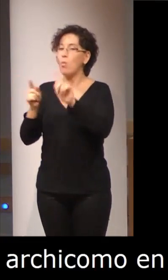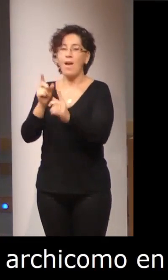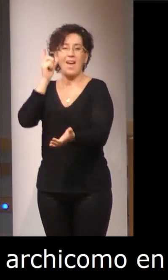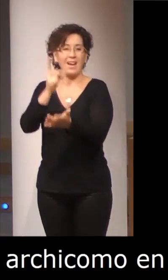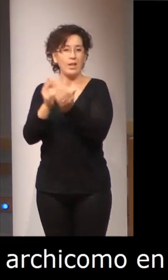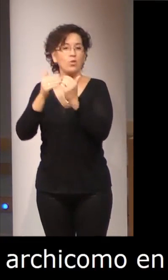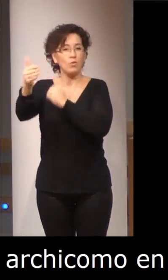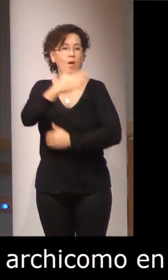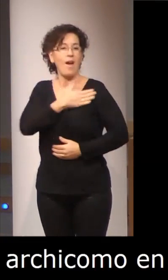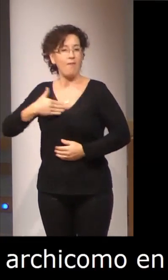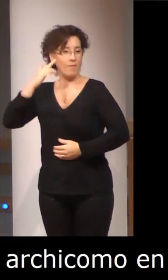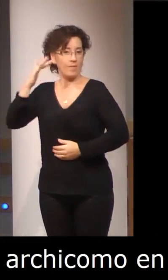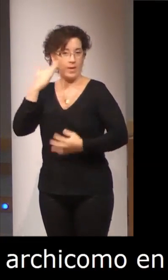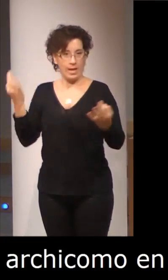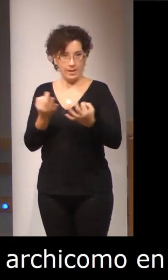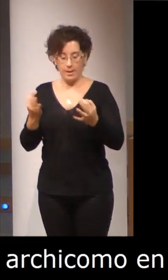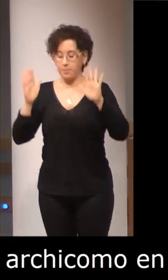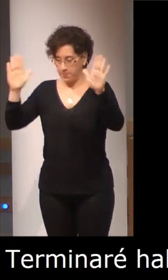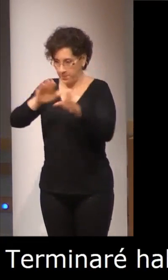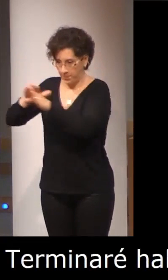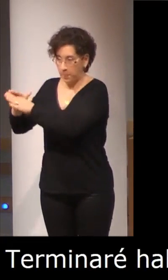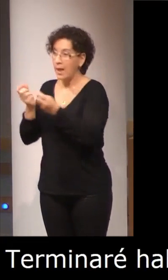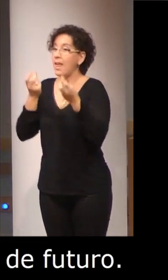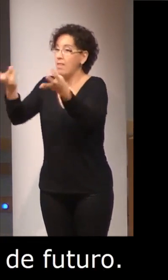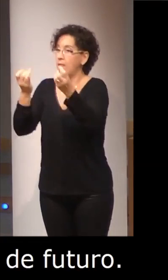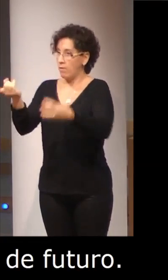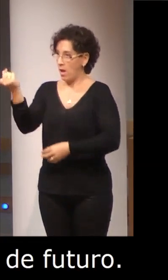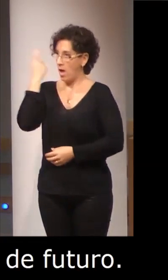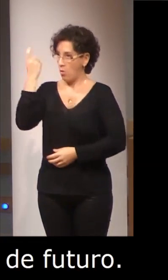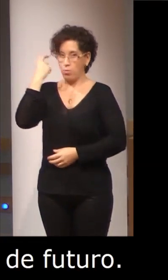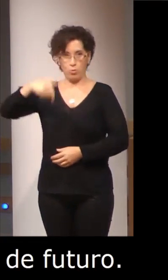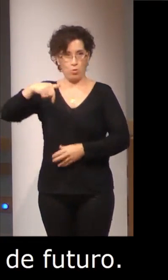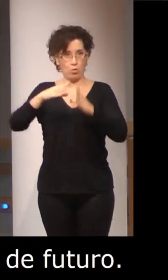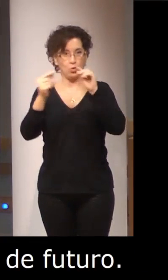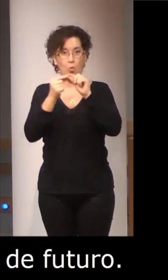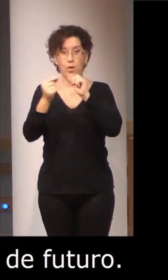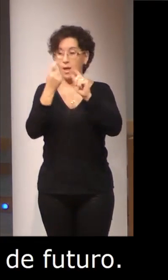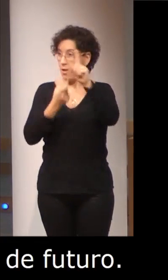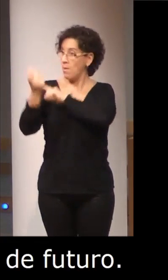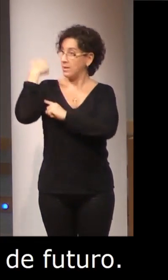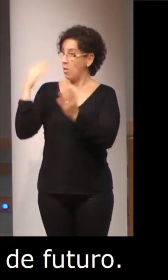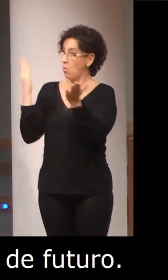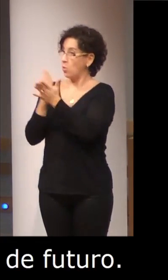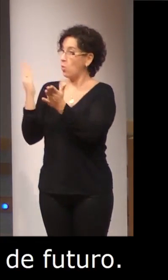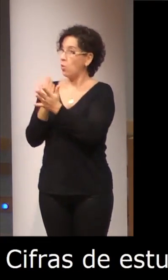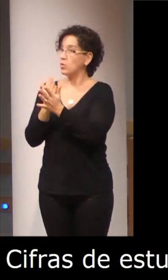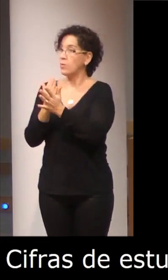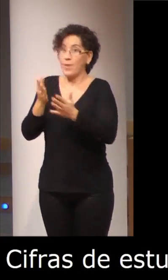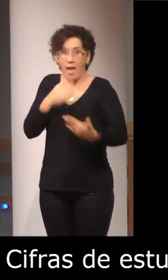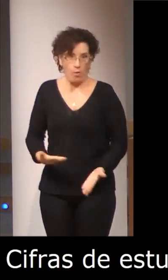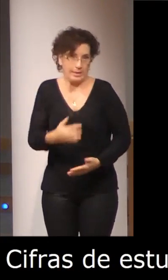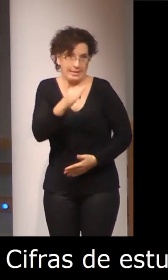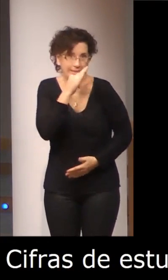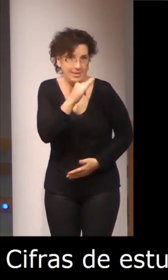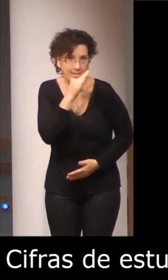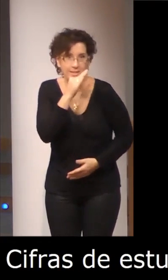Cifras de estudiantes, usuarios de lengua de signos en la UNED. En el curso pasado, no les podemos dar cifras del curso actual porque